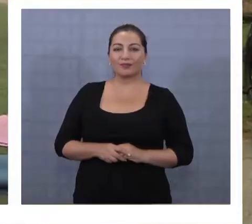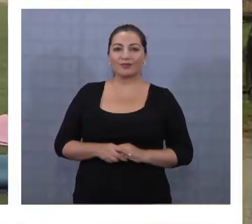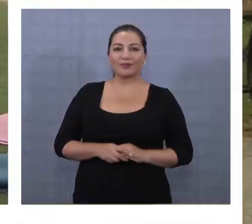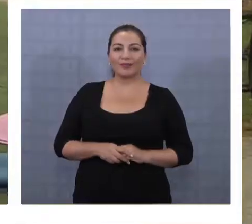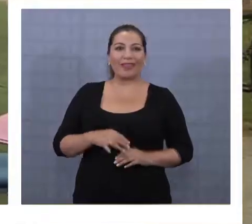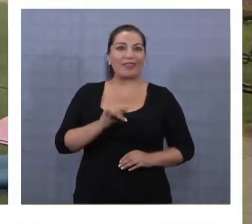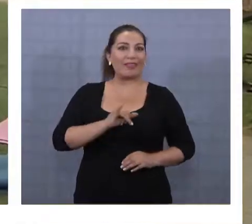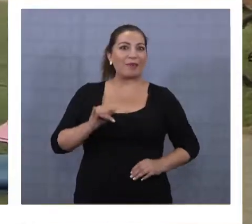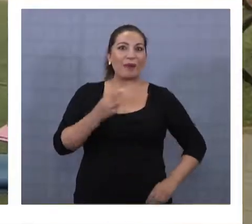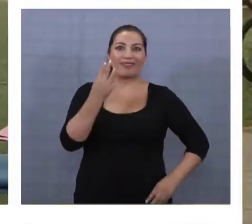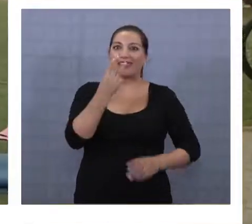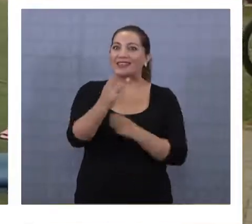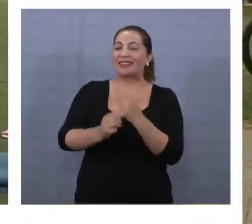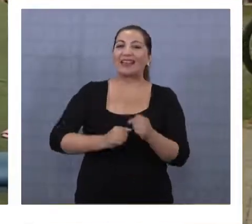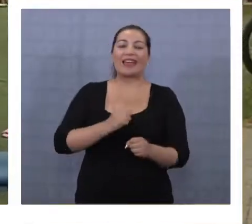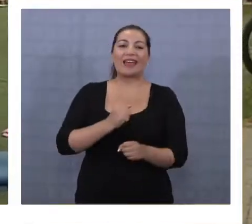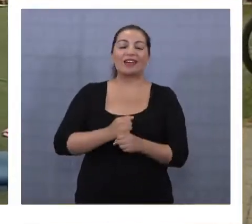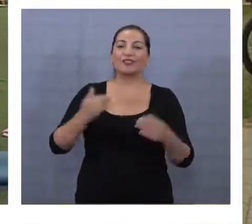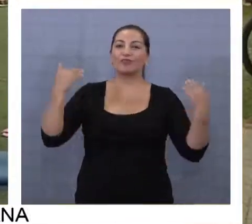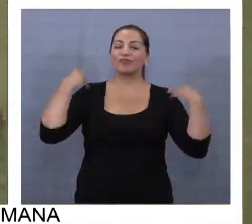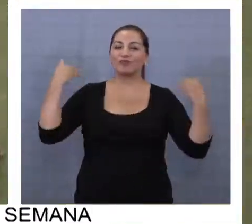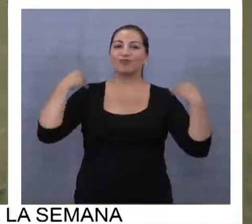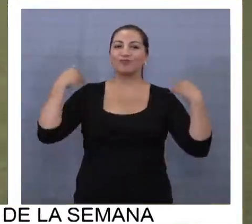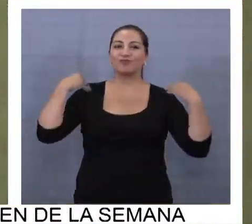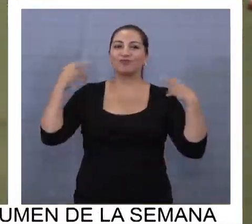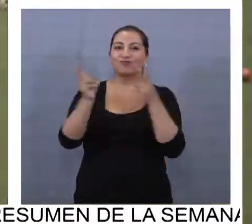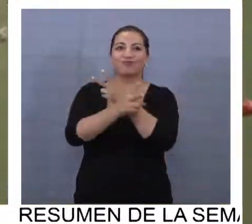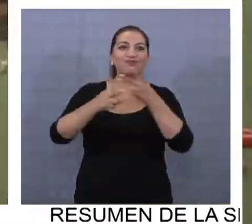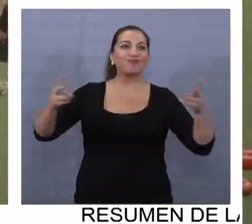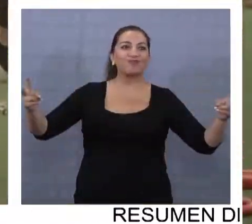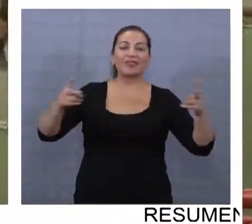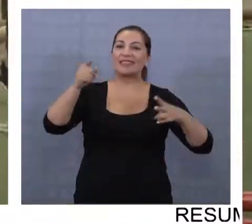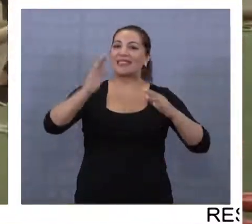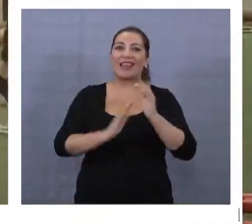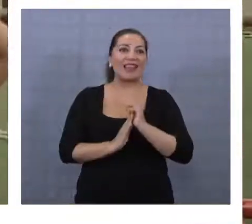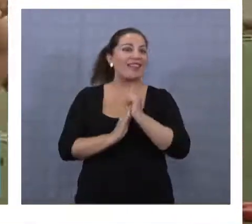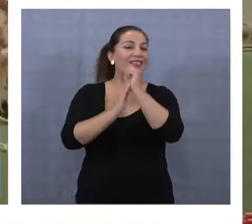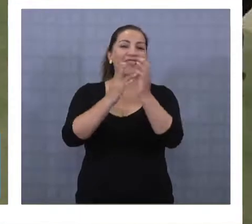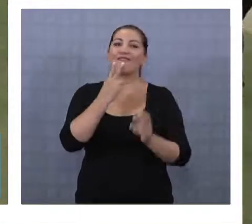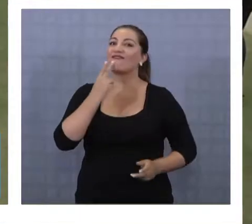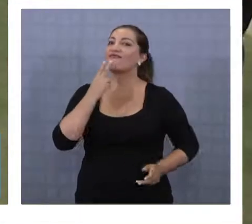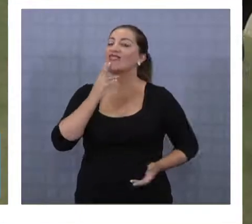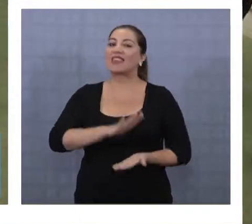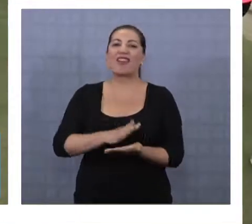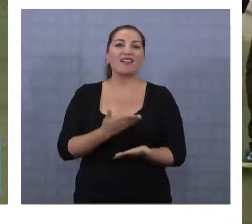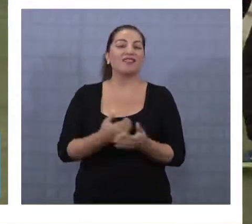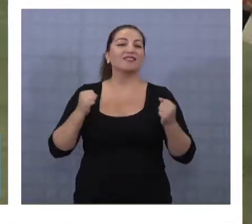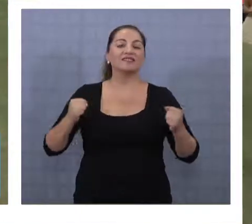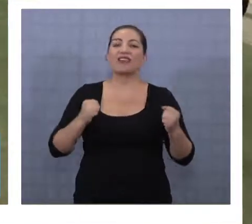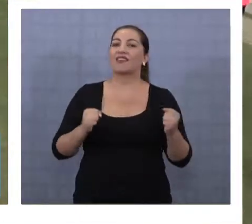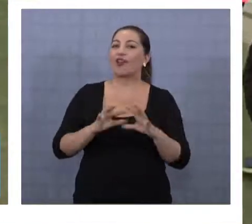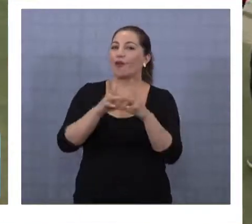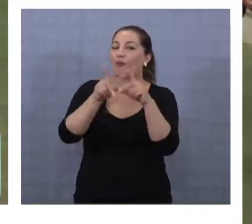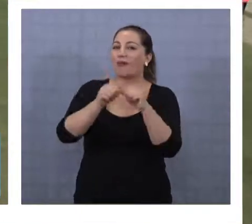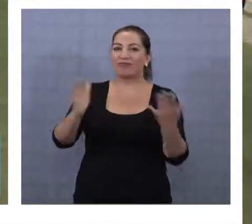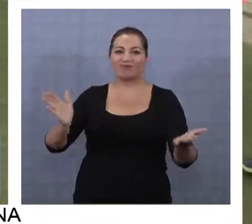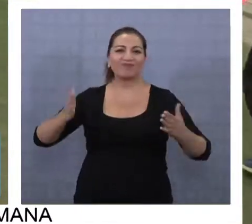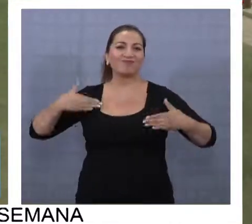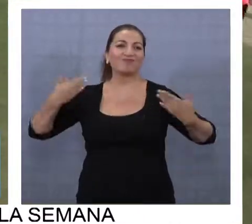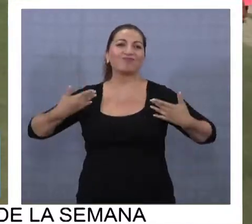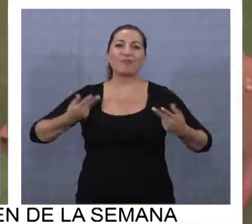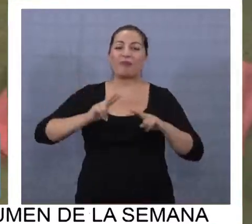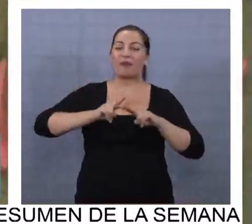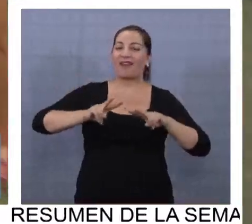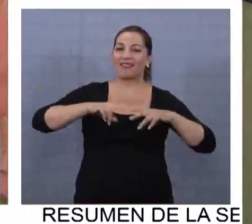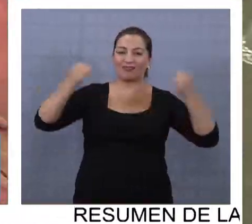Después de tres años, el gimnasio al aire libre se ha convertido en un líder de la vida sana, el compañerismo y la motivación